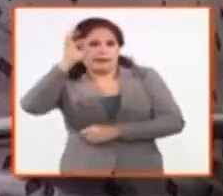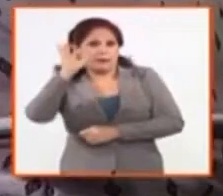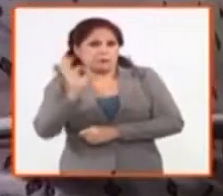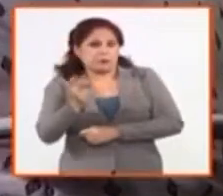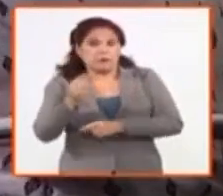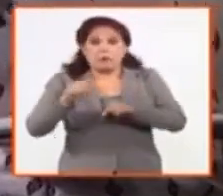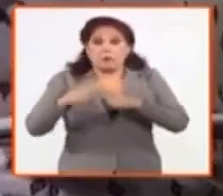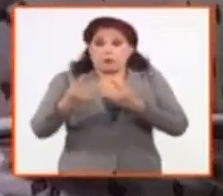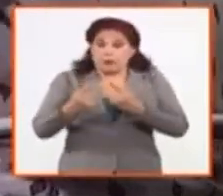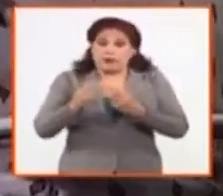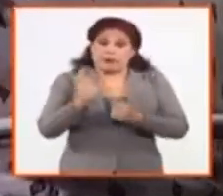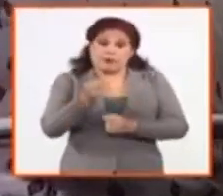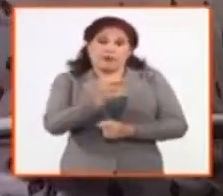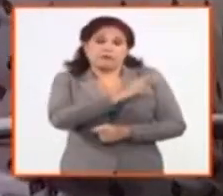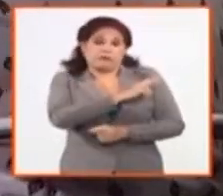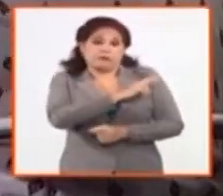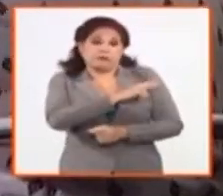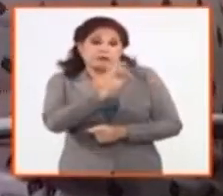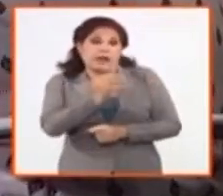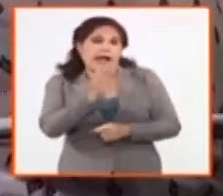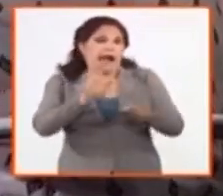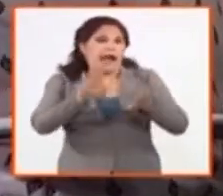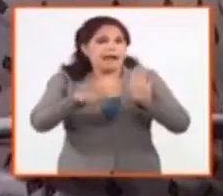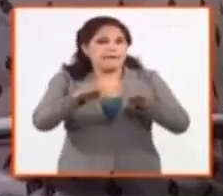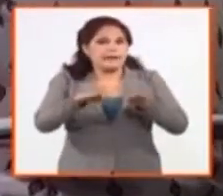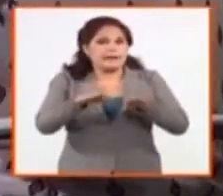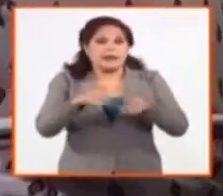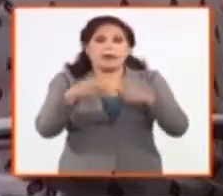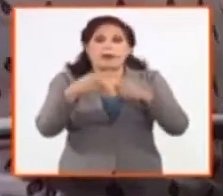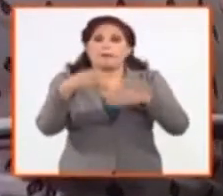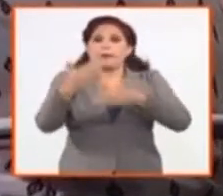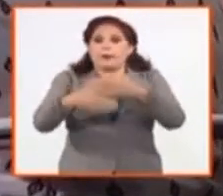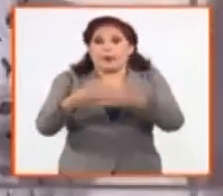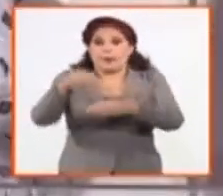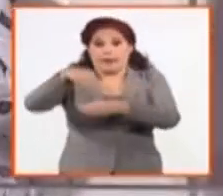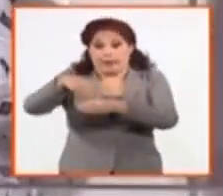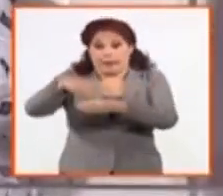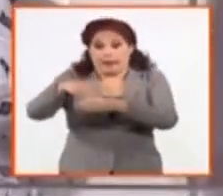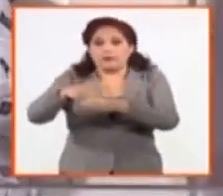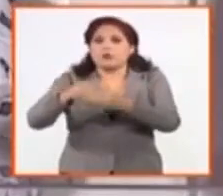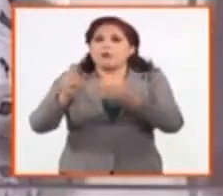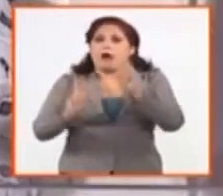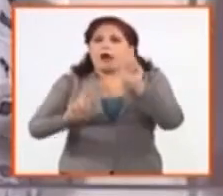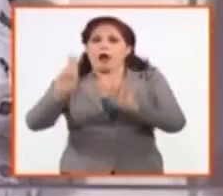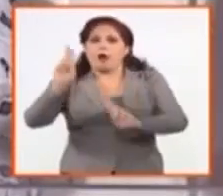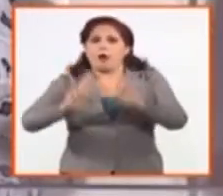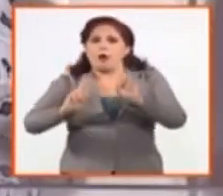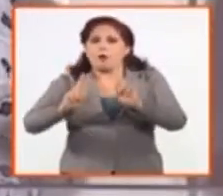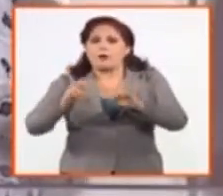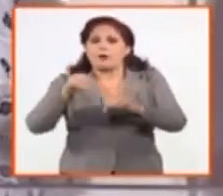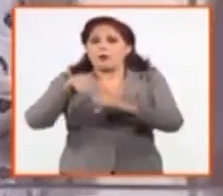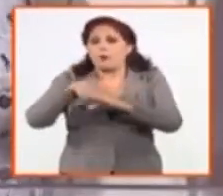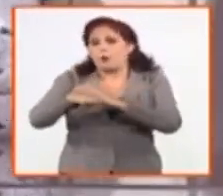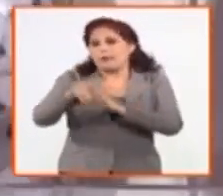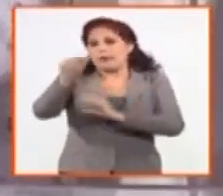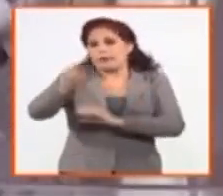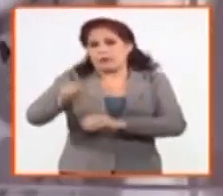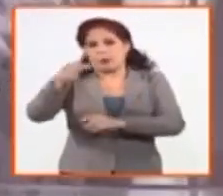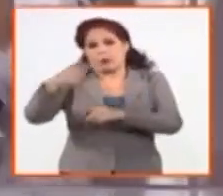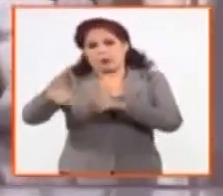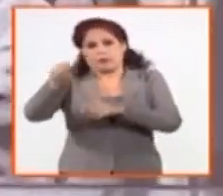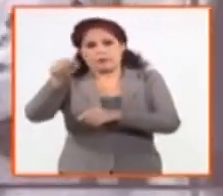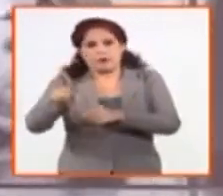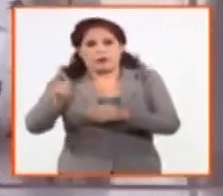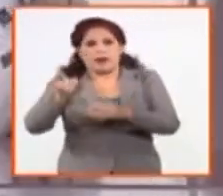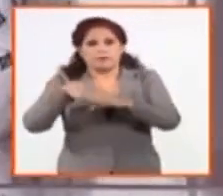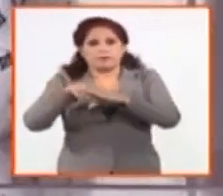chía, es verdad, pero también ha habido ahí ciertos arreglos y además tenía muchos refugiados en su territorio. Entonces son